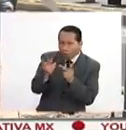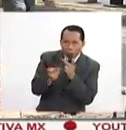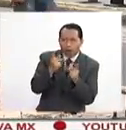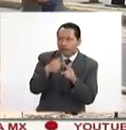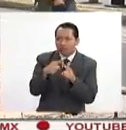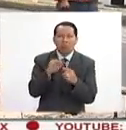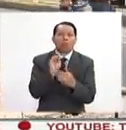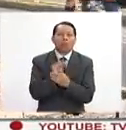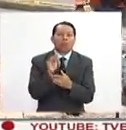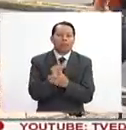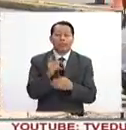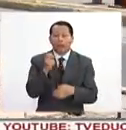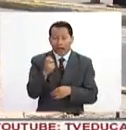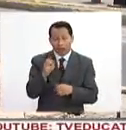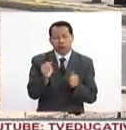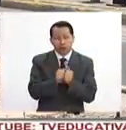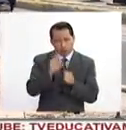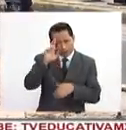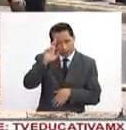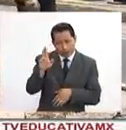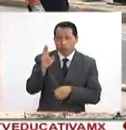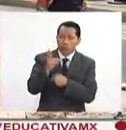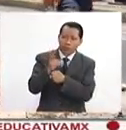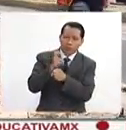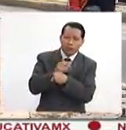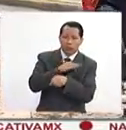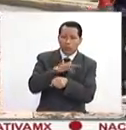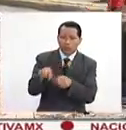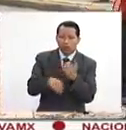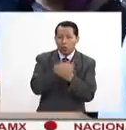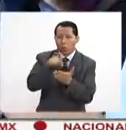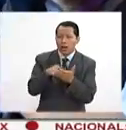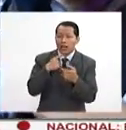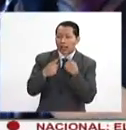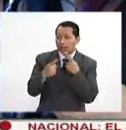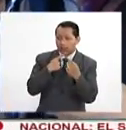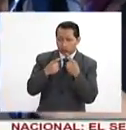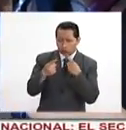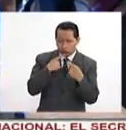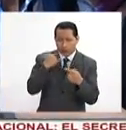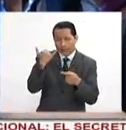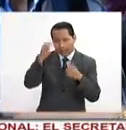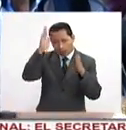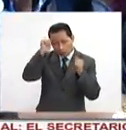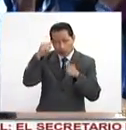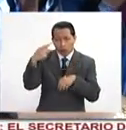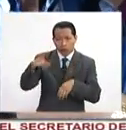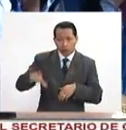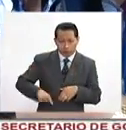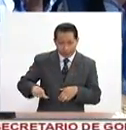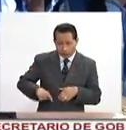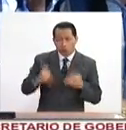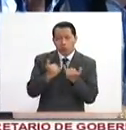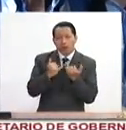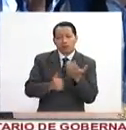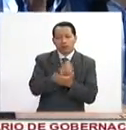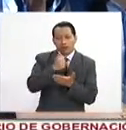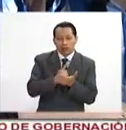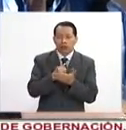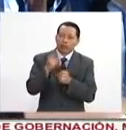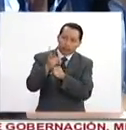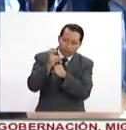demandas. De forma respetuosa, lo invitamos a que abra un espacio de discusión y acuerdos entre su gobierno y la ciudadanía.